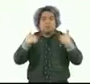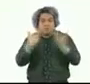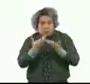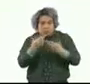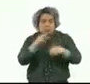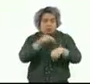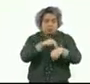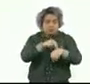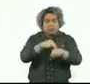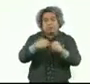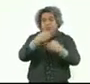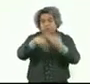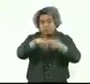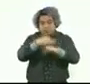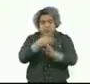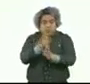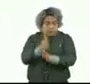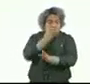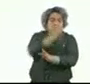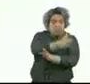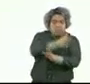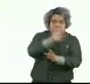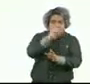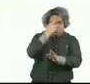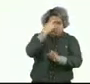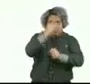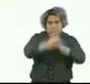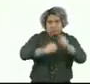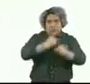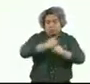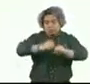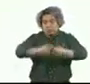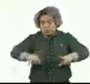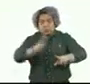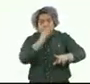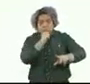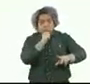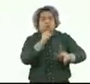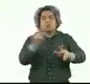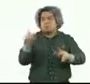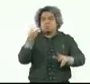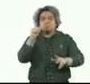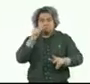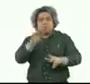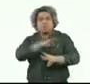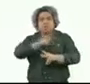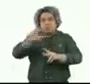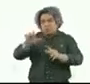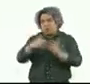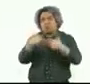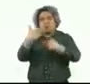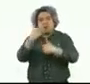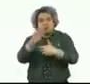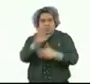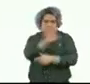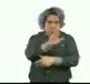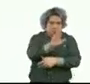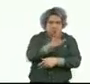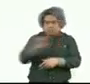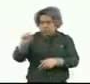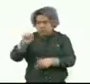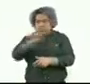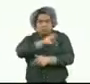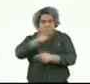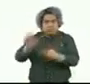médico, es decir, todas las personas que ya pasó su oportunidad de tener el refuerzo, si no pudieron acudir, pueden acudir a cualquiera de estas 4 sedes entre miércoles y sábado.